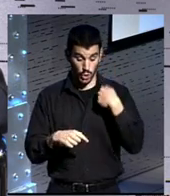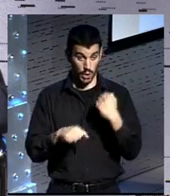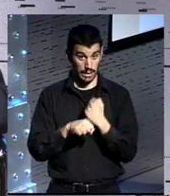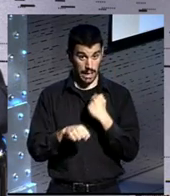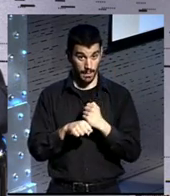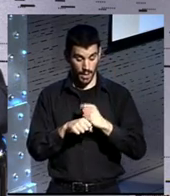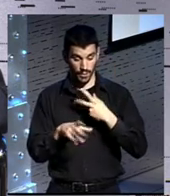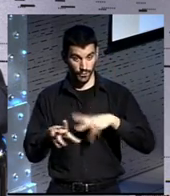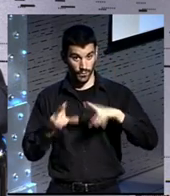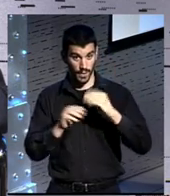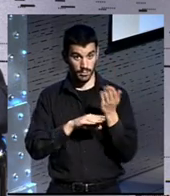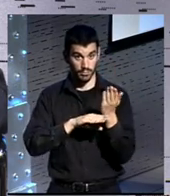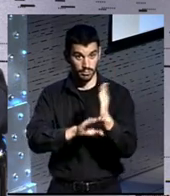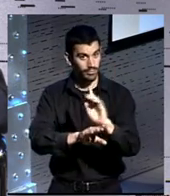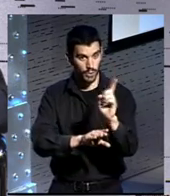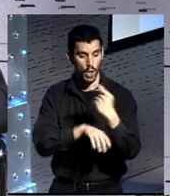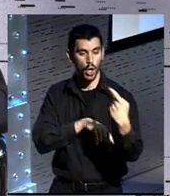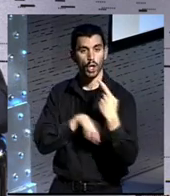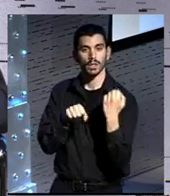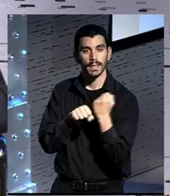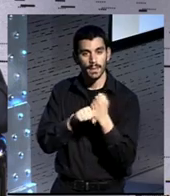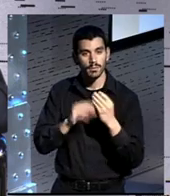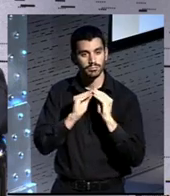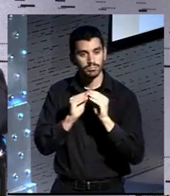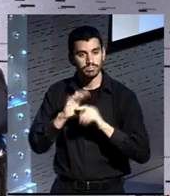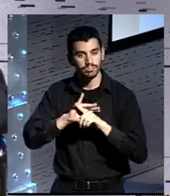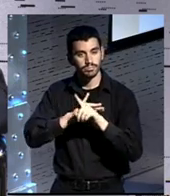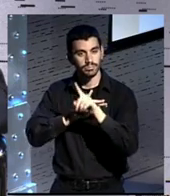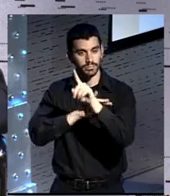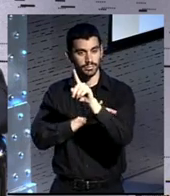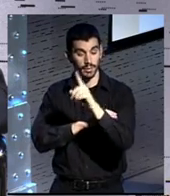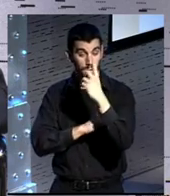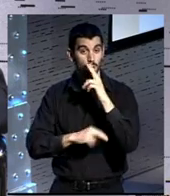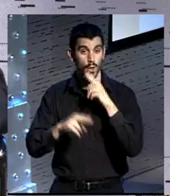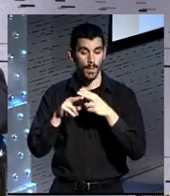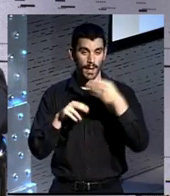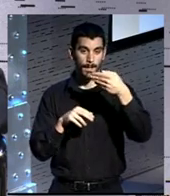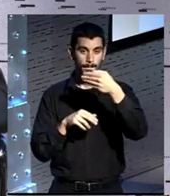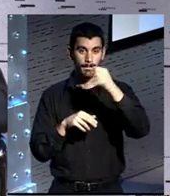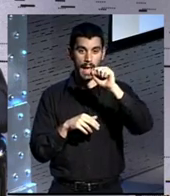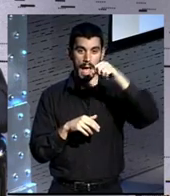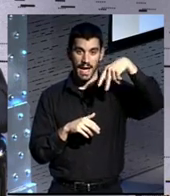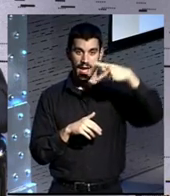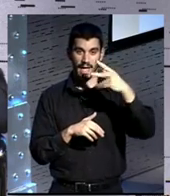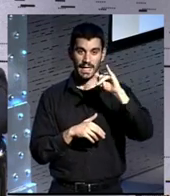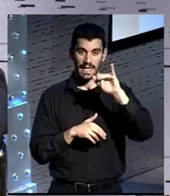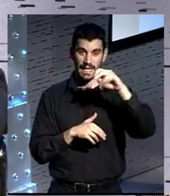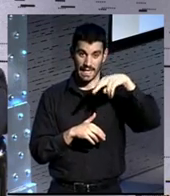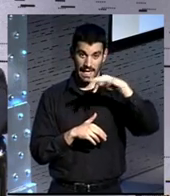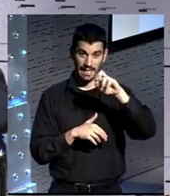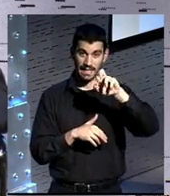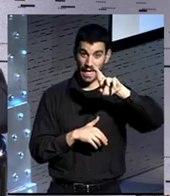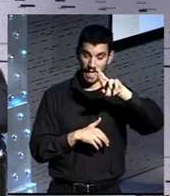cliente en el diseño de esa experiencia, ¿no? Hay una iniciativa que se llama Bankinter Labs, que es una iniciativa de codiseño